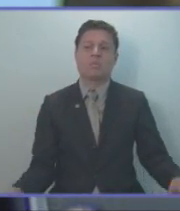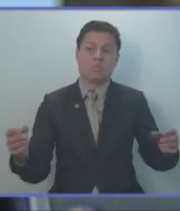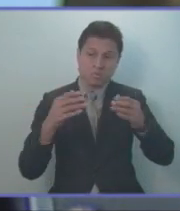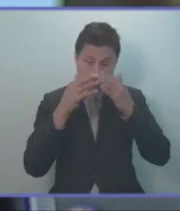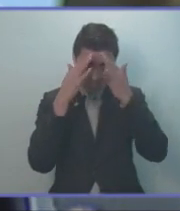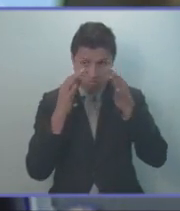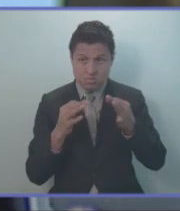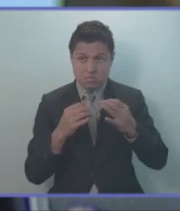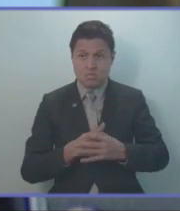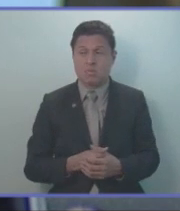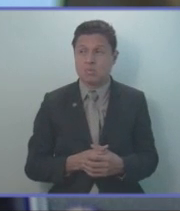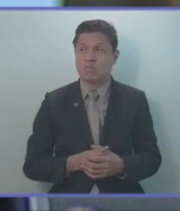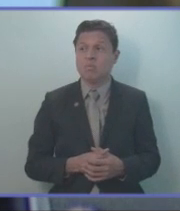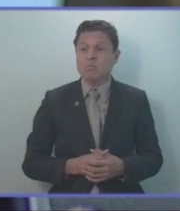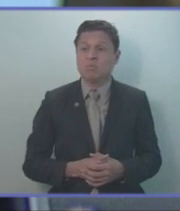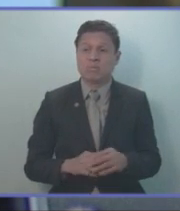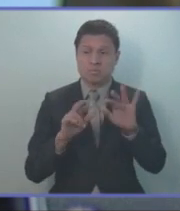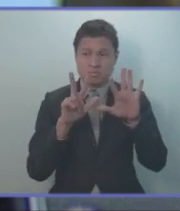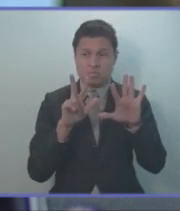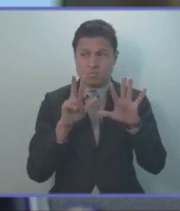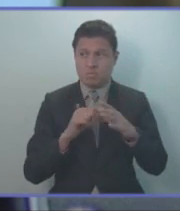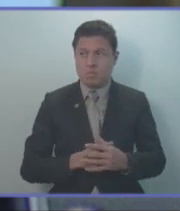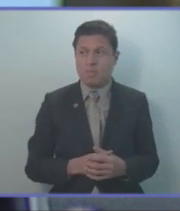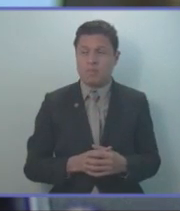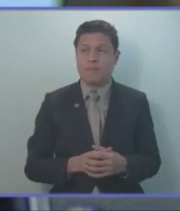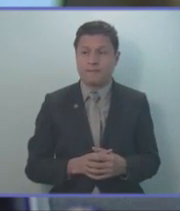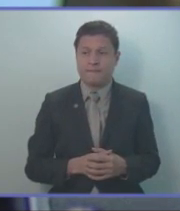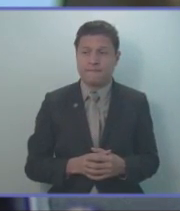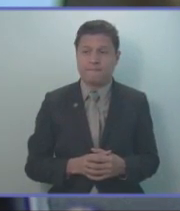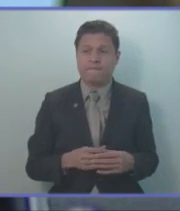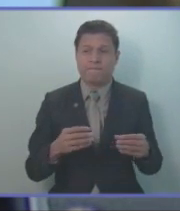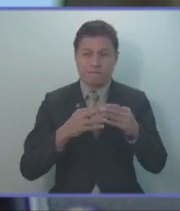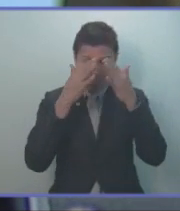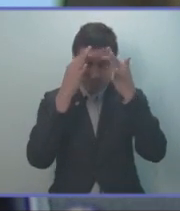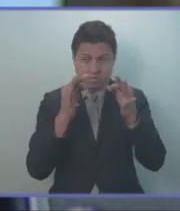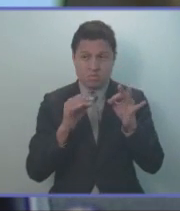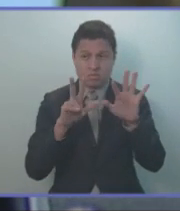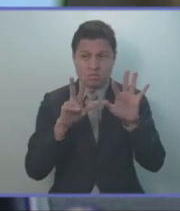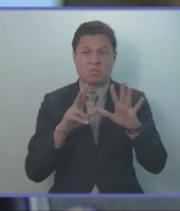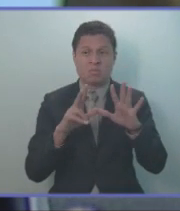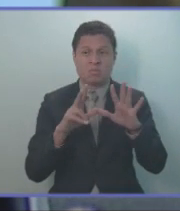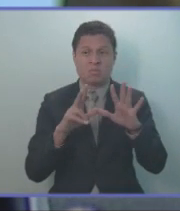número 8, dictamen